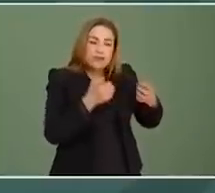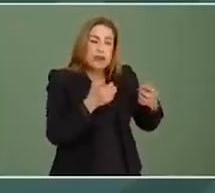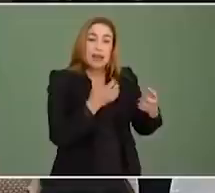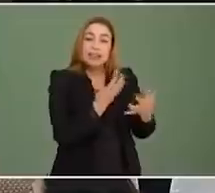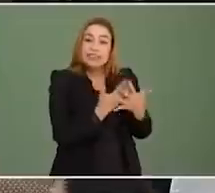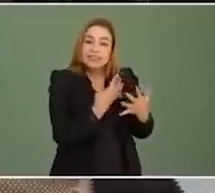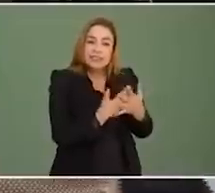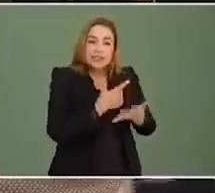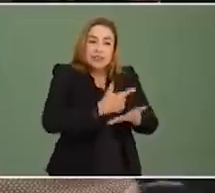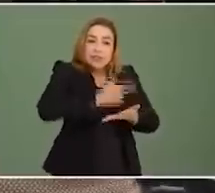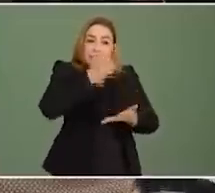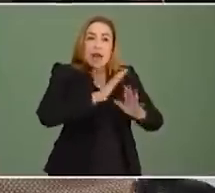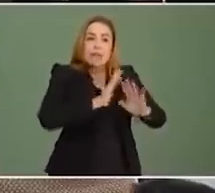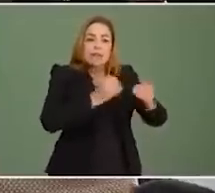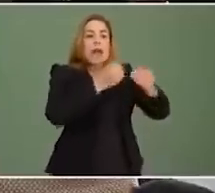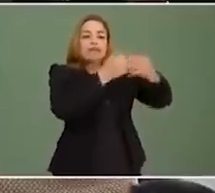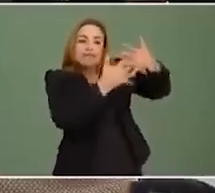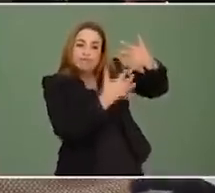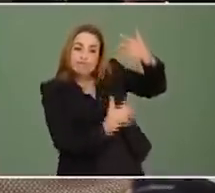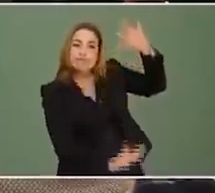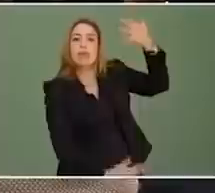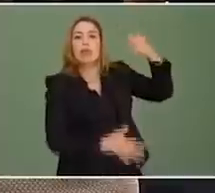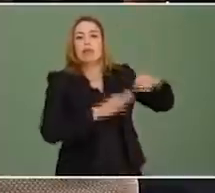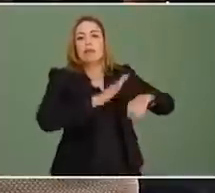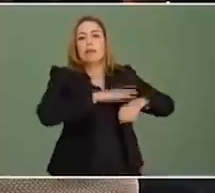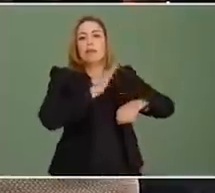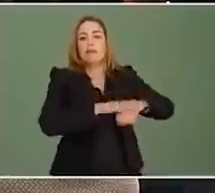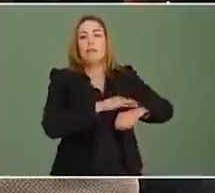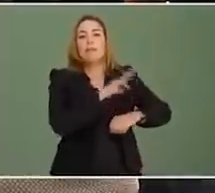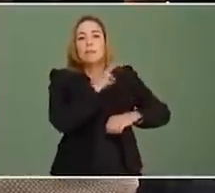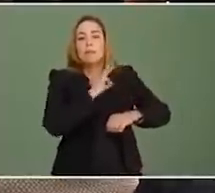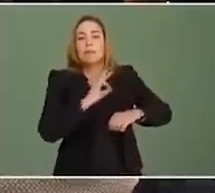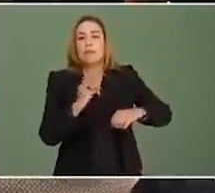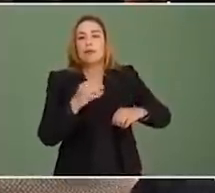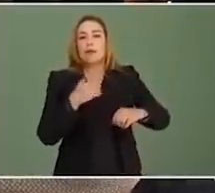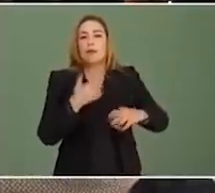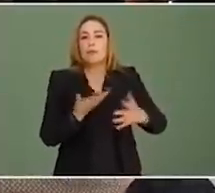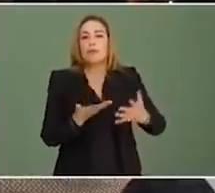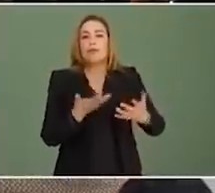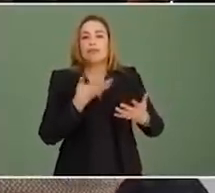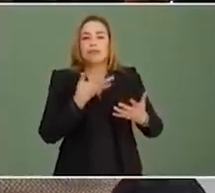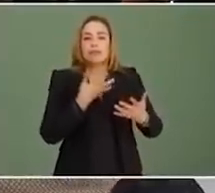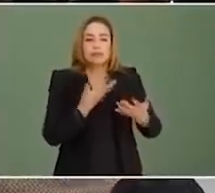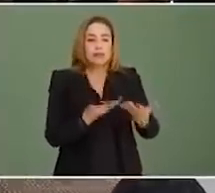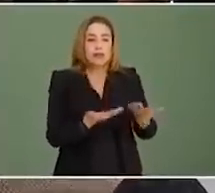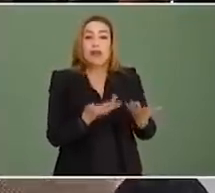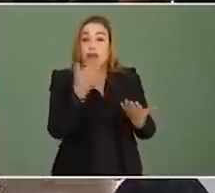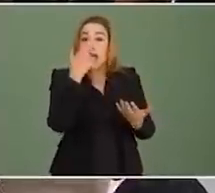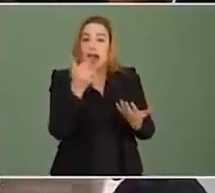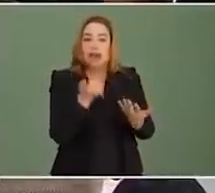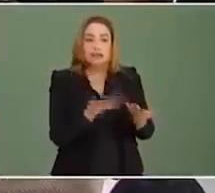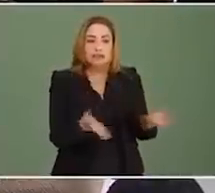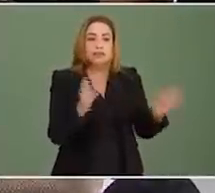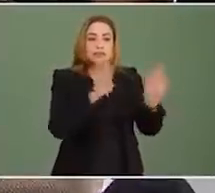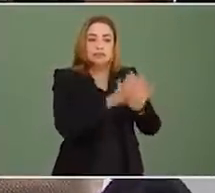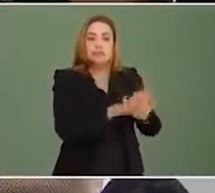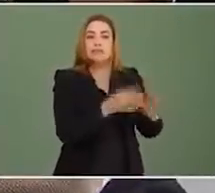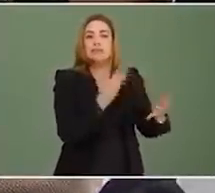opinión también de la secreta de gobernación sobre todo el tema de feminicidios que ella sí como sido una impulsor en este caso